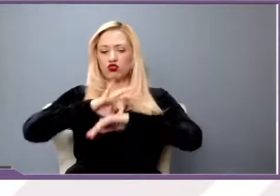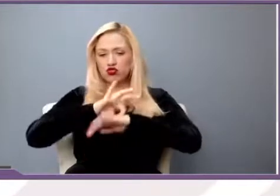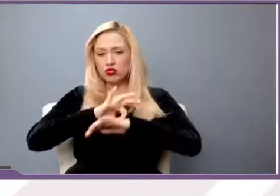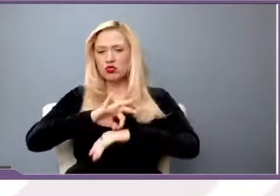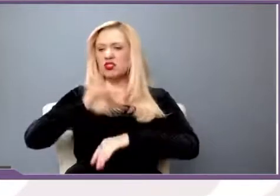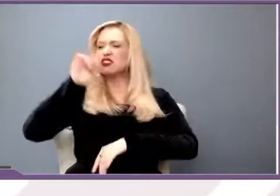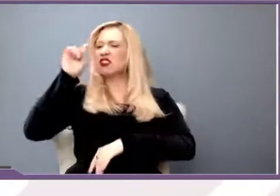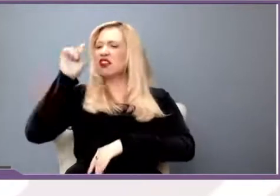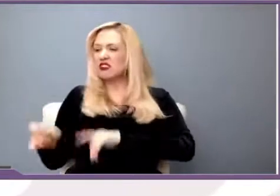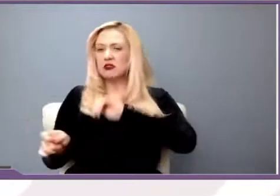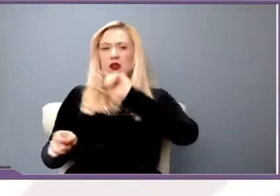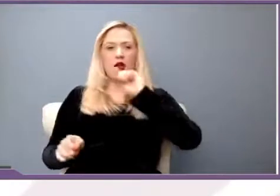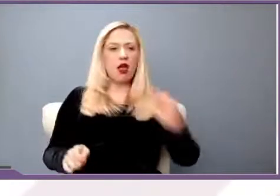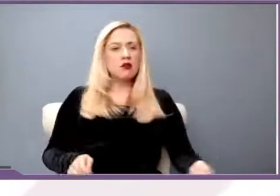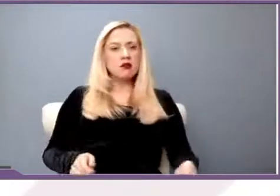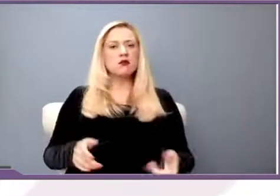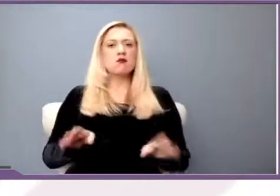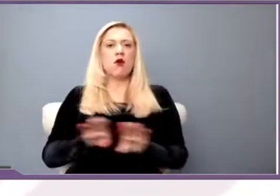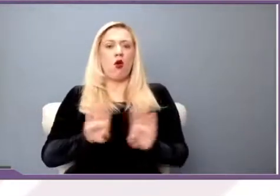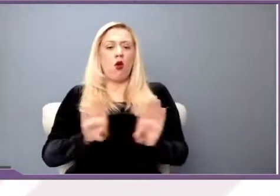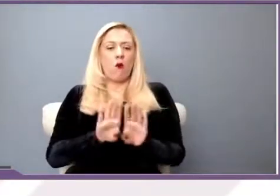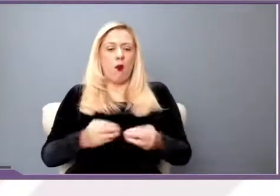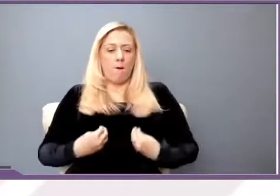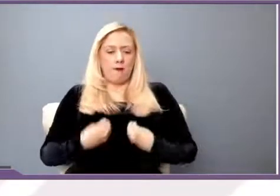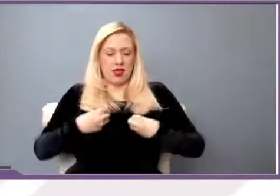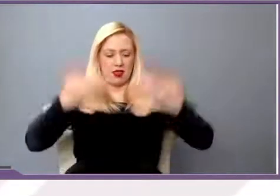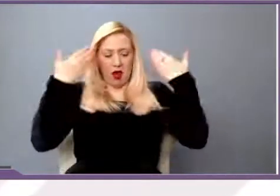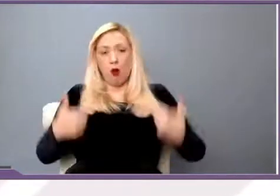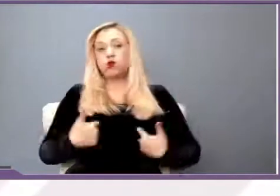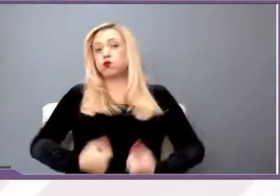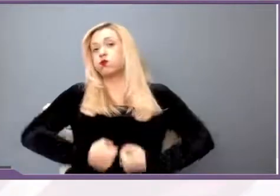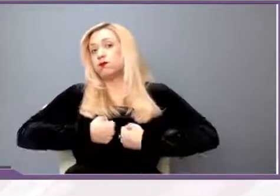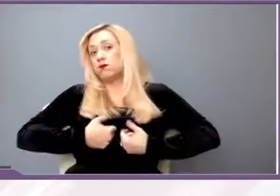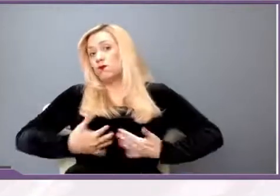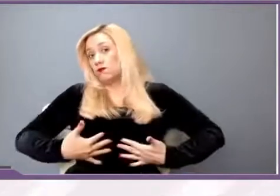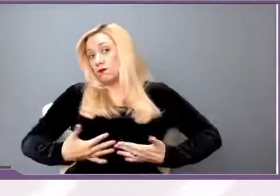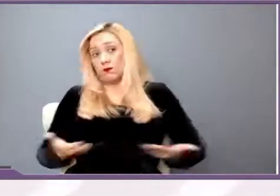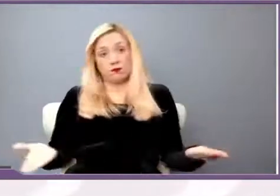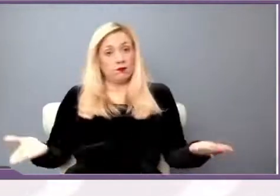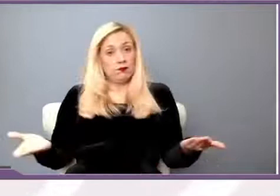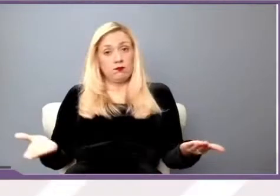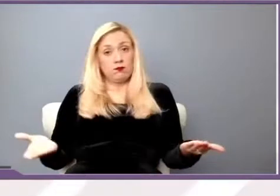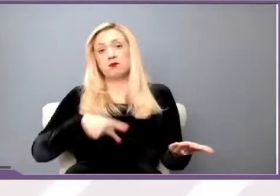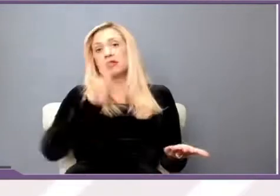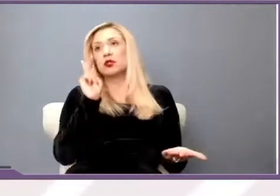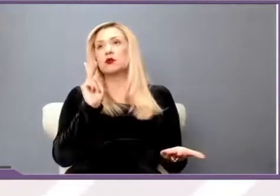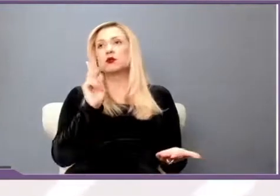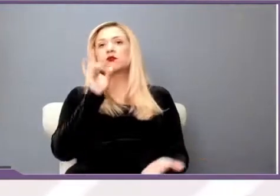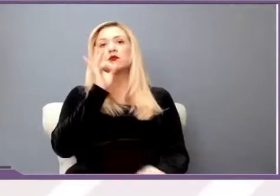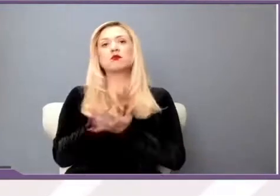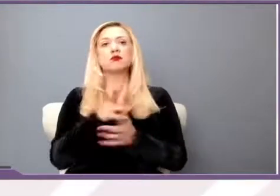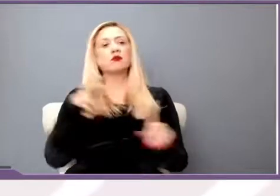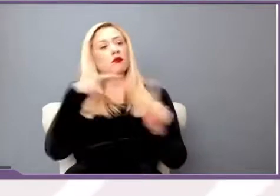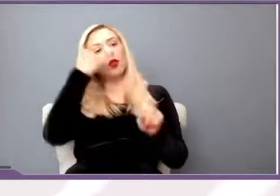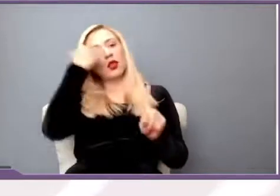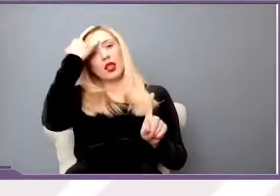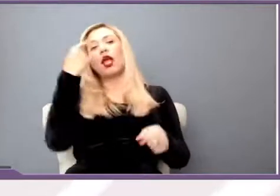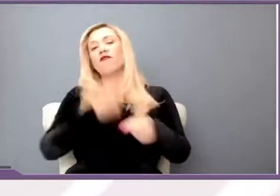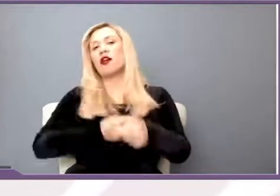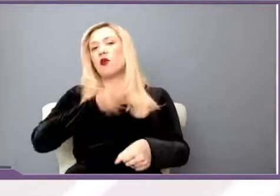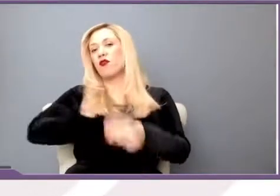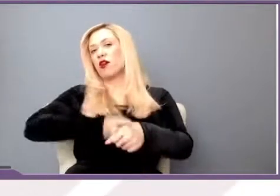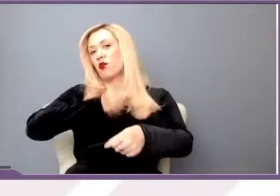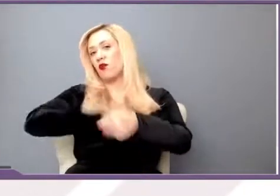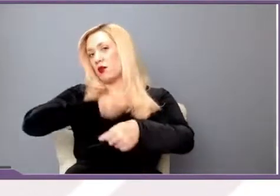condición, ¿no? Una manifestación de cómo somos, que solamente es escuchado a partir de la enfermedad, ¿no? Y aun cuando fuera